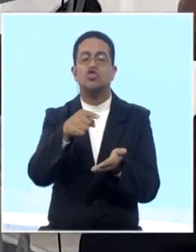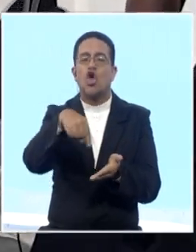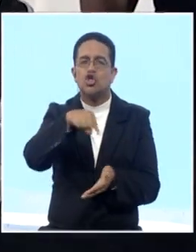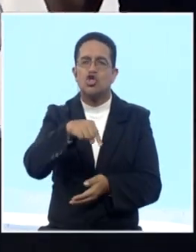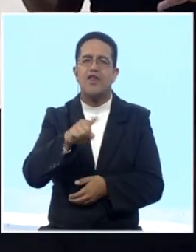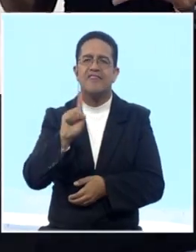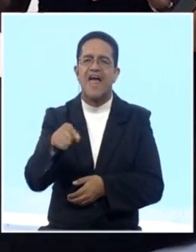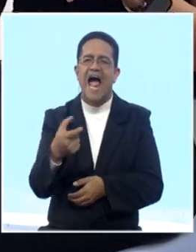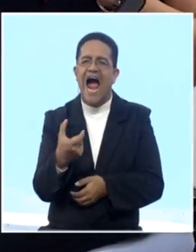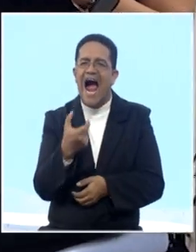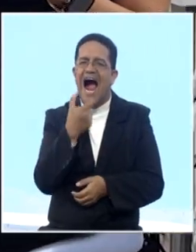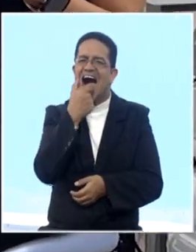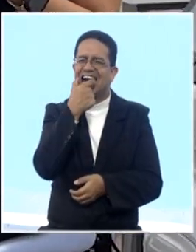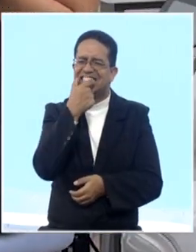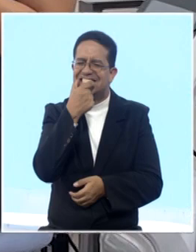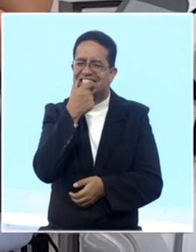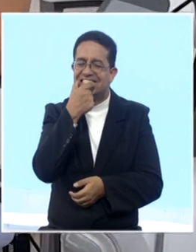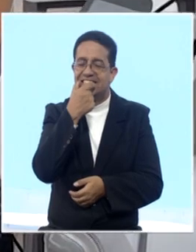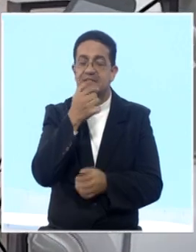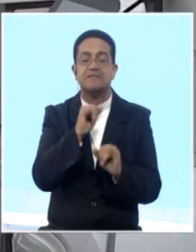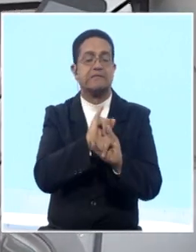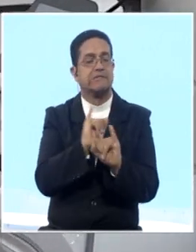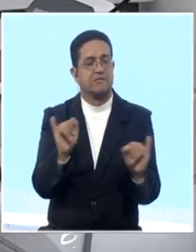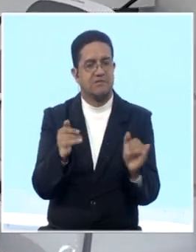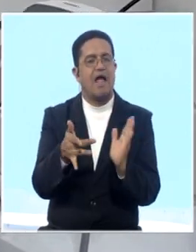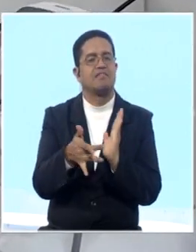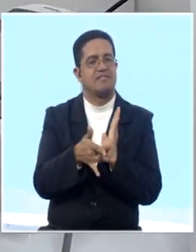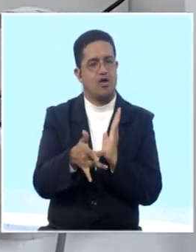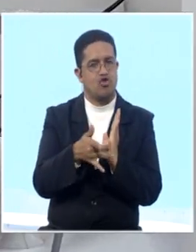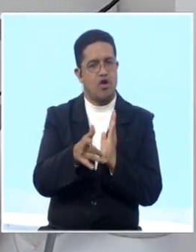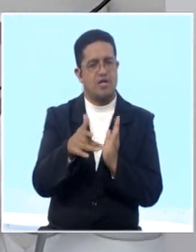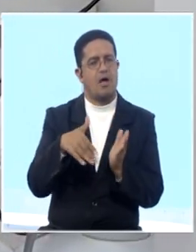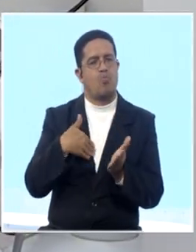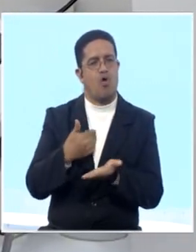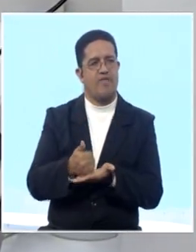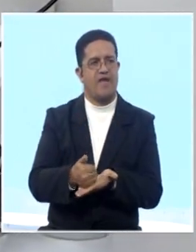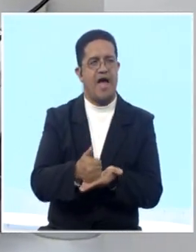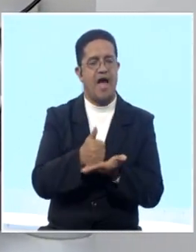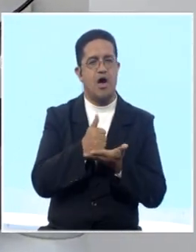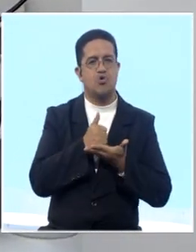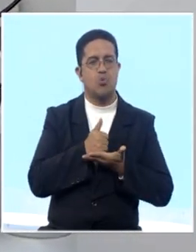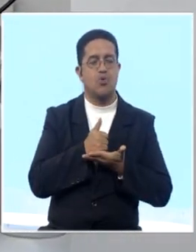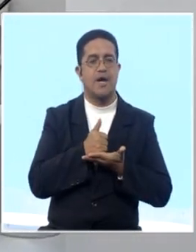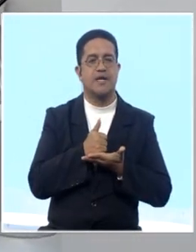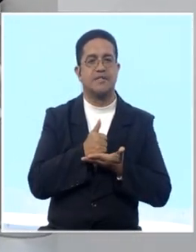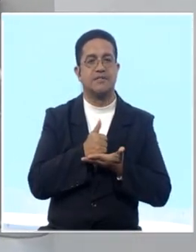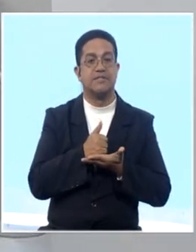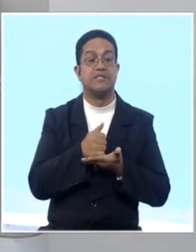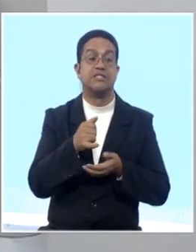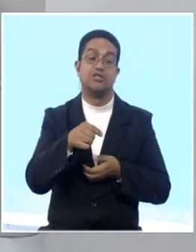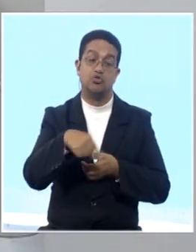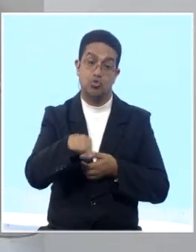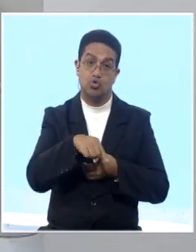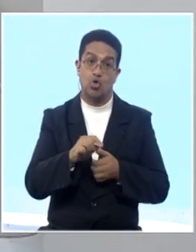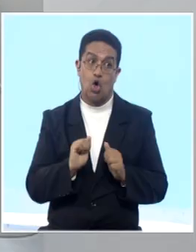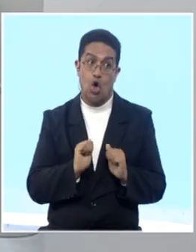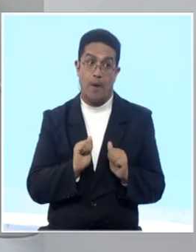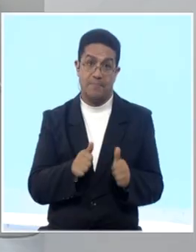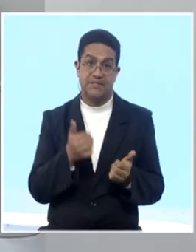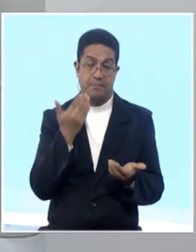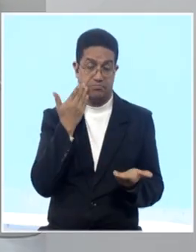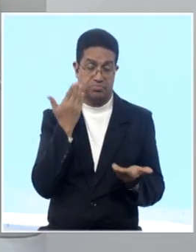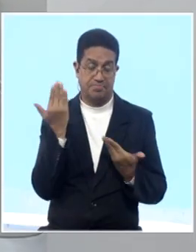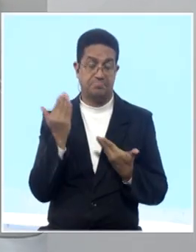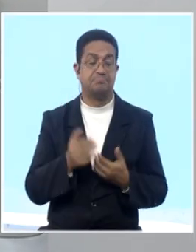boca, y ya eso ha cambiado. Tenemos la tecnología que maravillosamente nos ha acompañado y vamos a comenzar a hacer este